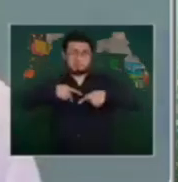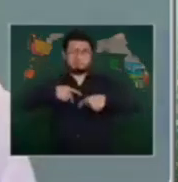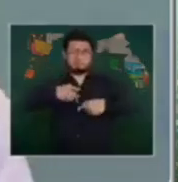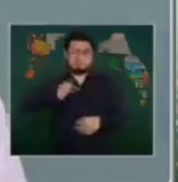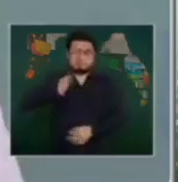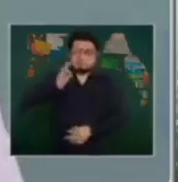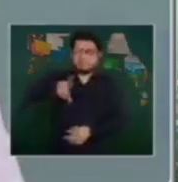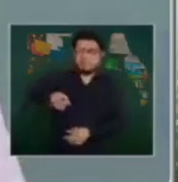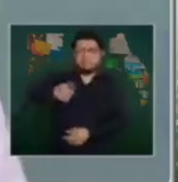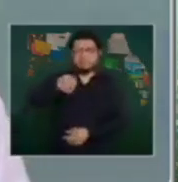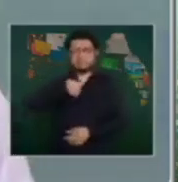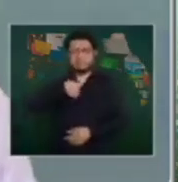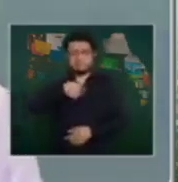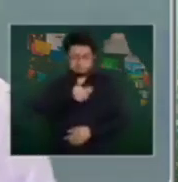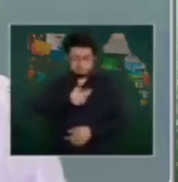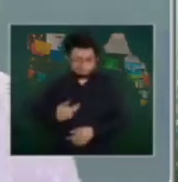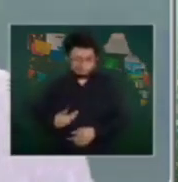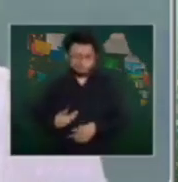pero tengo como